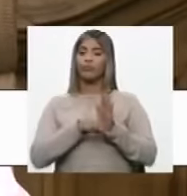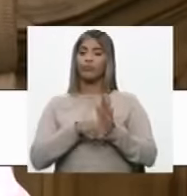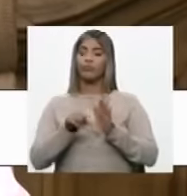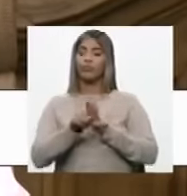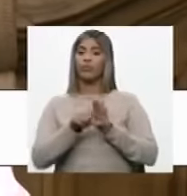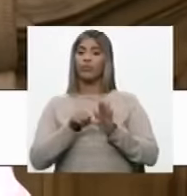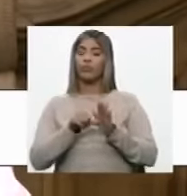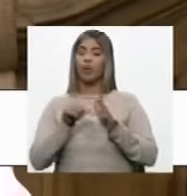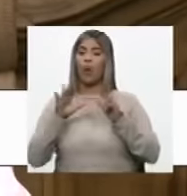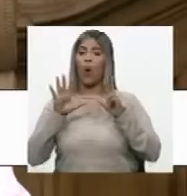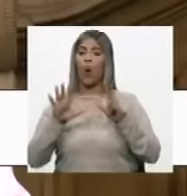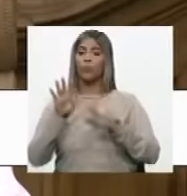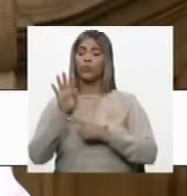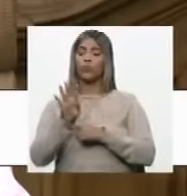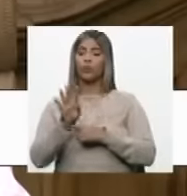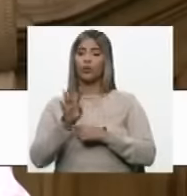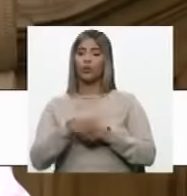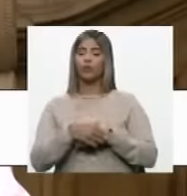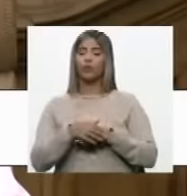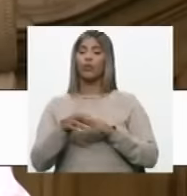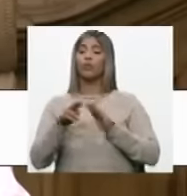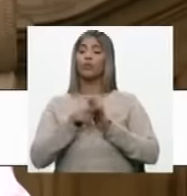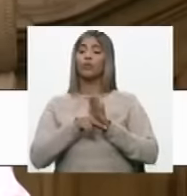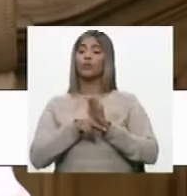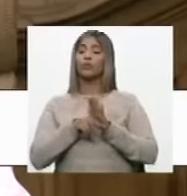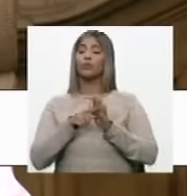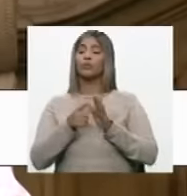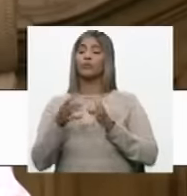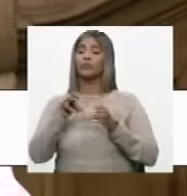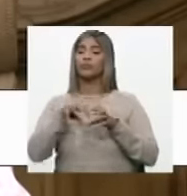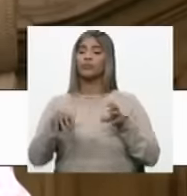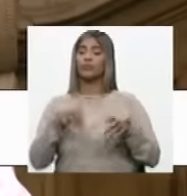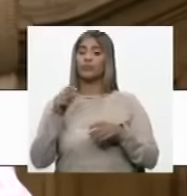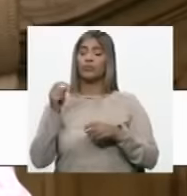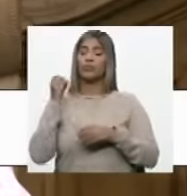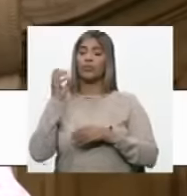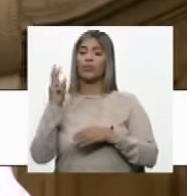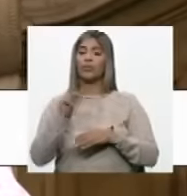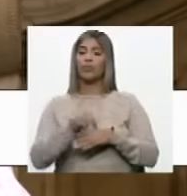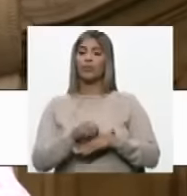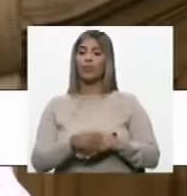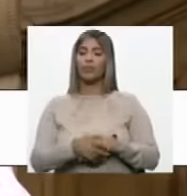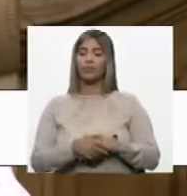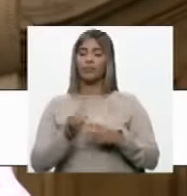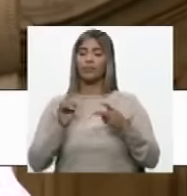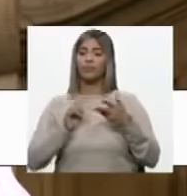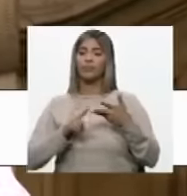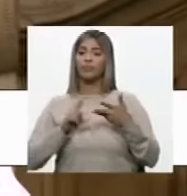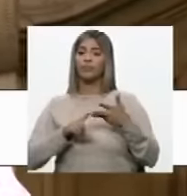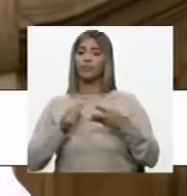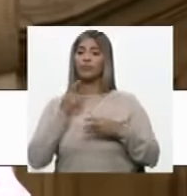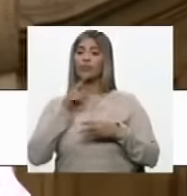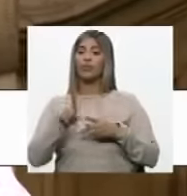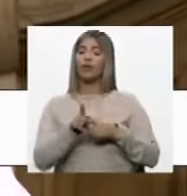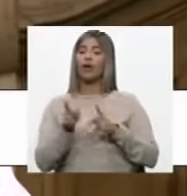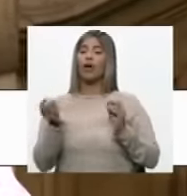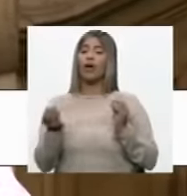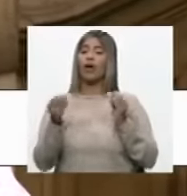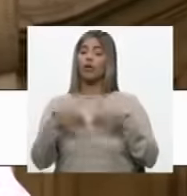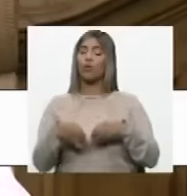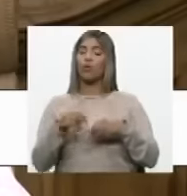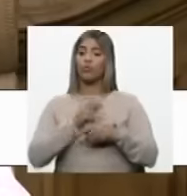el artículo 84 del Reglamento Interior y debates de la Asamblea Nacional. Tercero, proyecto de acuerdo